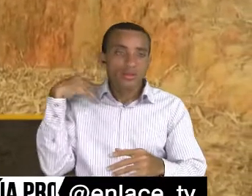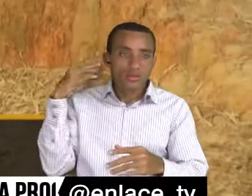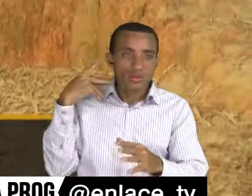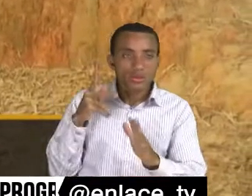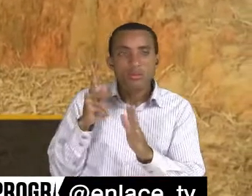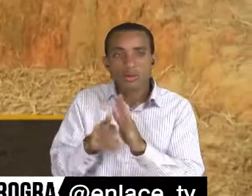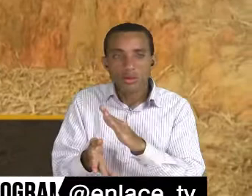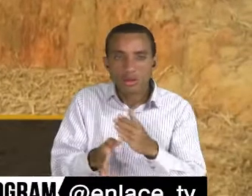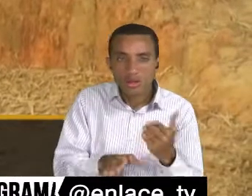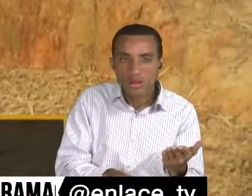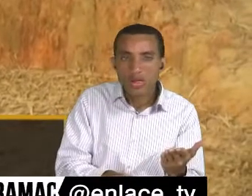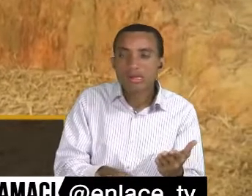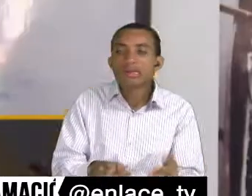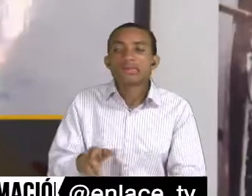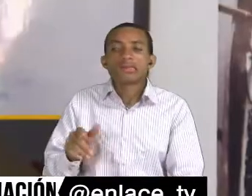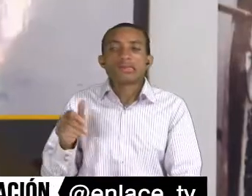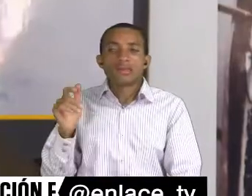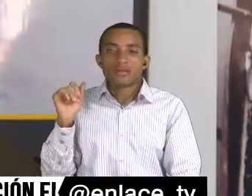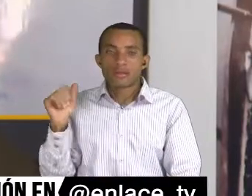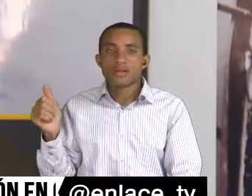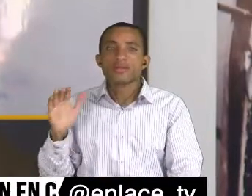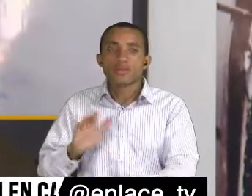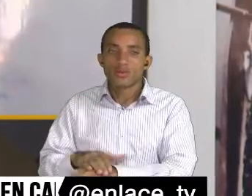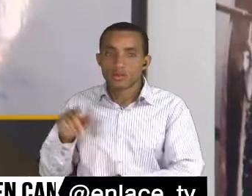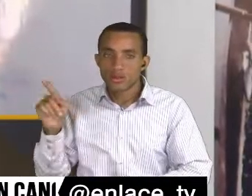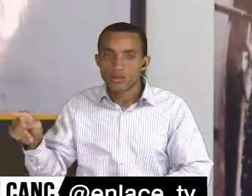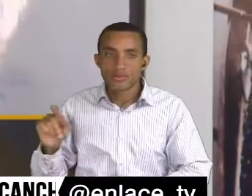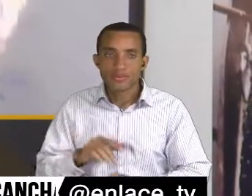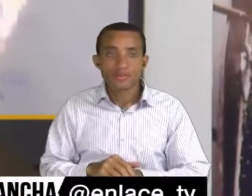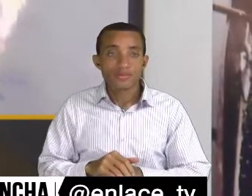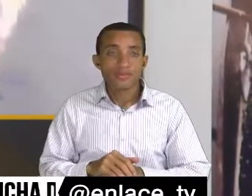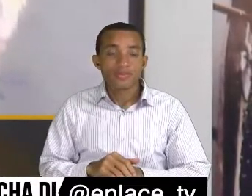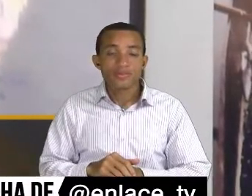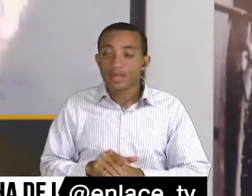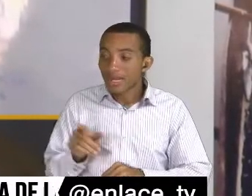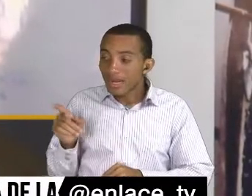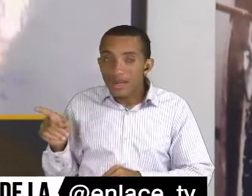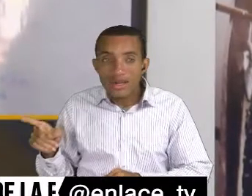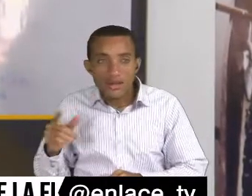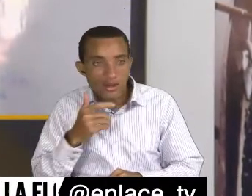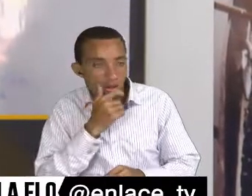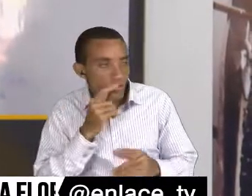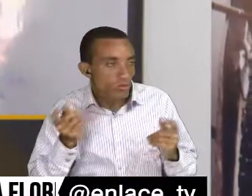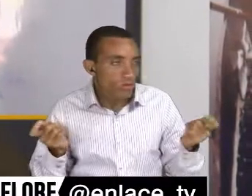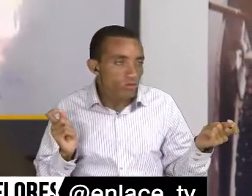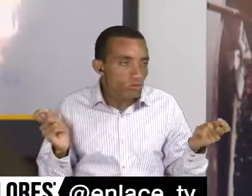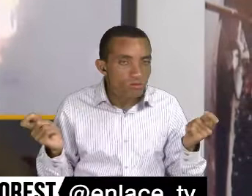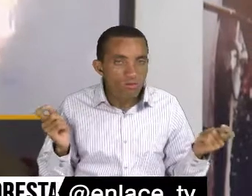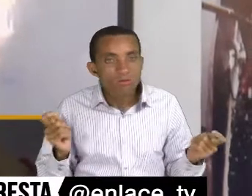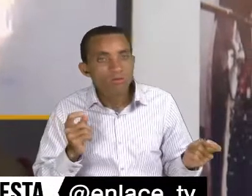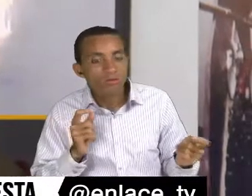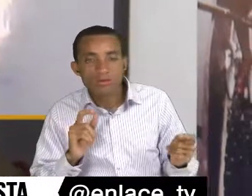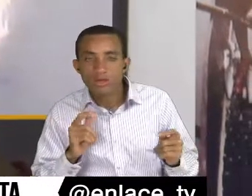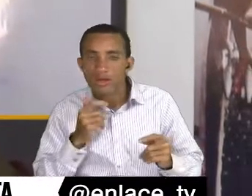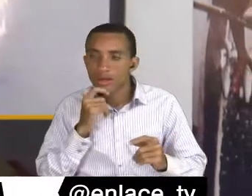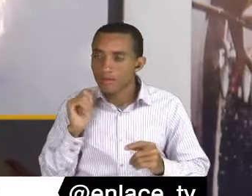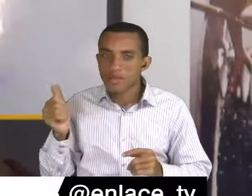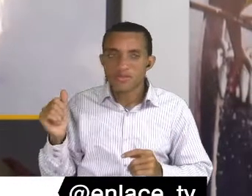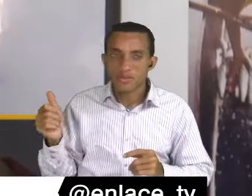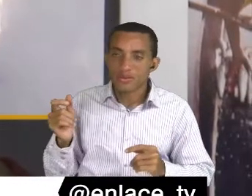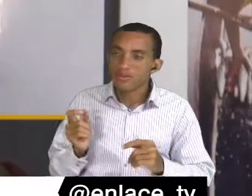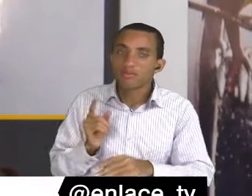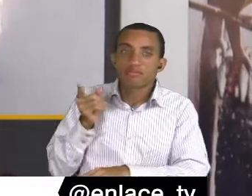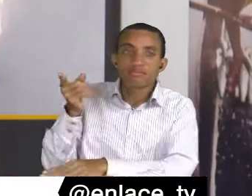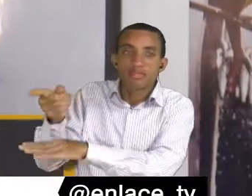últimas semanas en Barranca Bermeja. Es que desde allí dirige esta organización criminal, como es el Clan